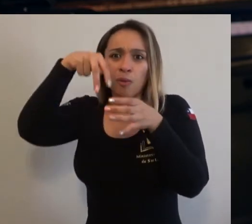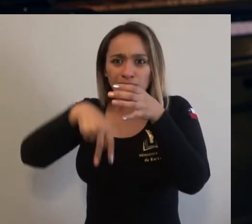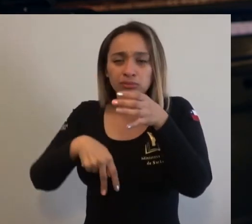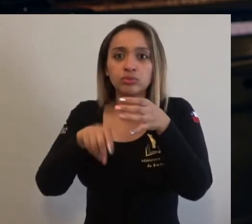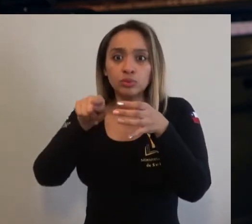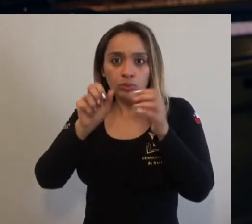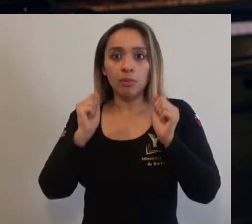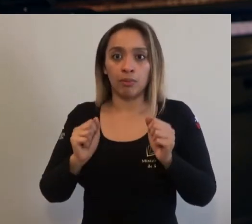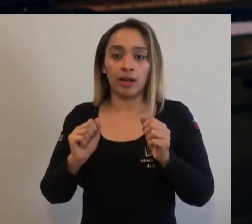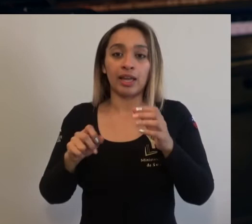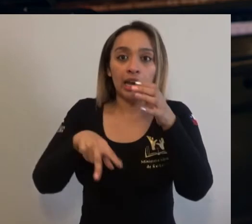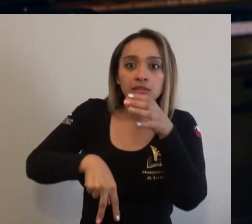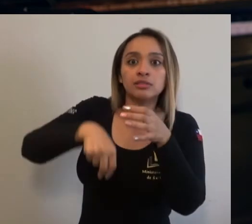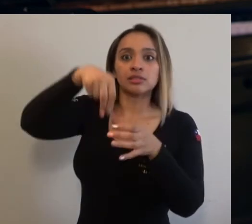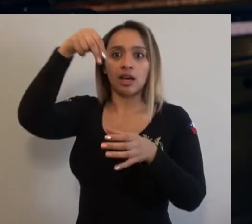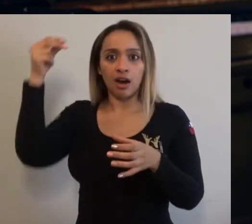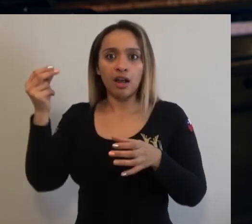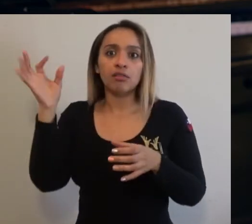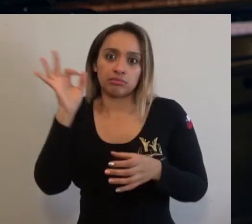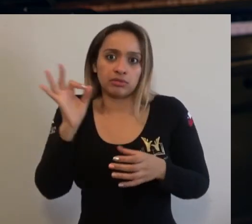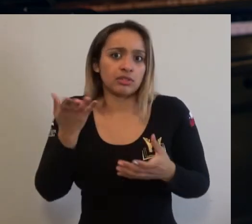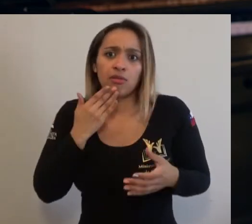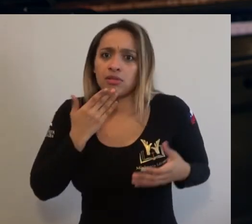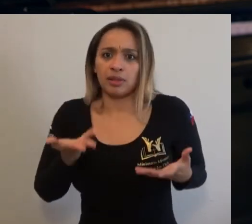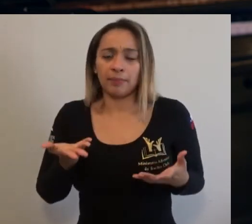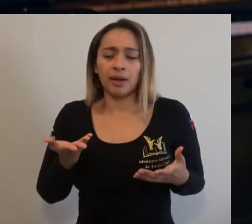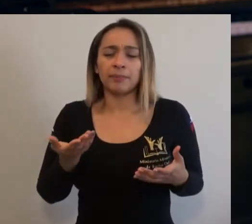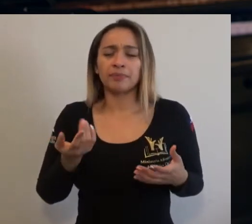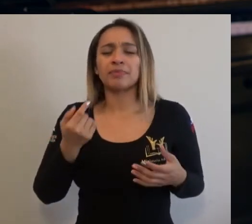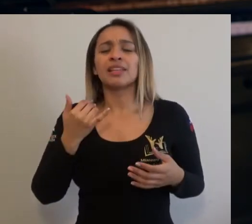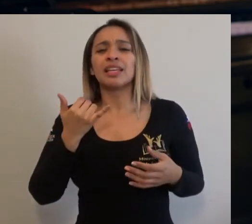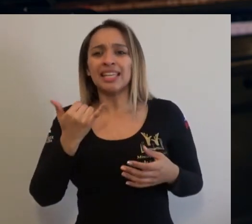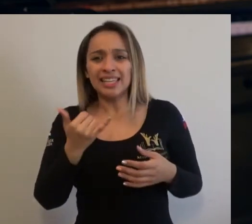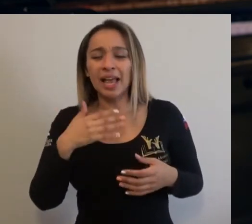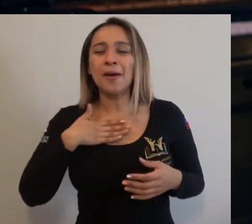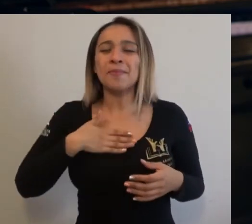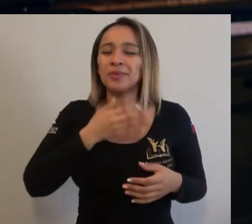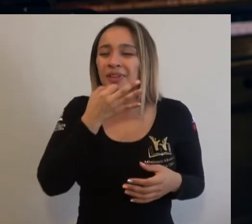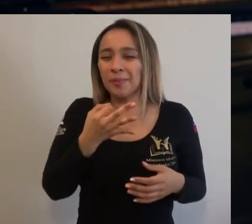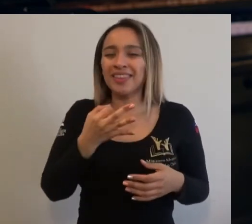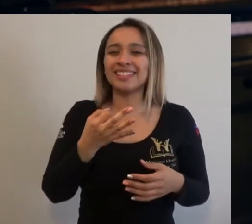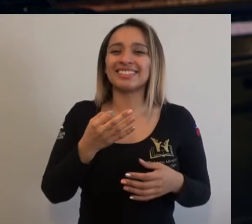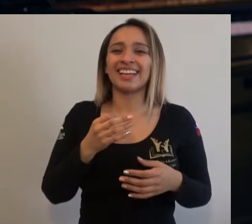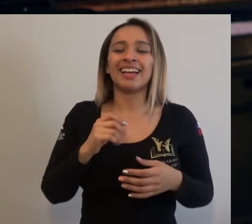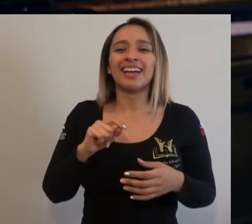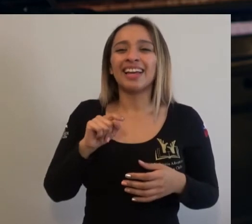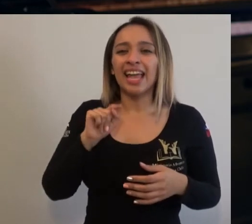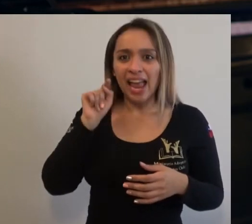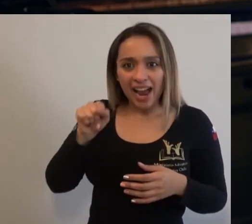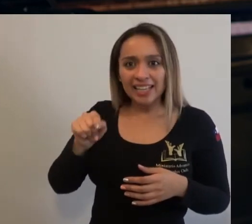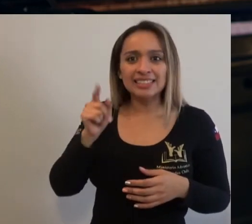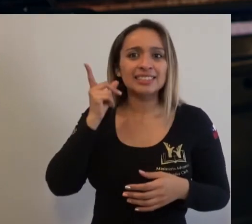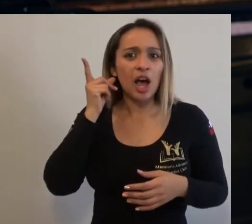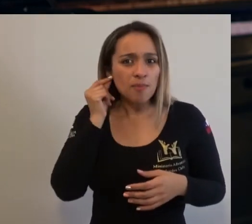a salvarlo. Entonces me gustó mucho cómo les dice: y a esta hija de Abraham, leemos en el versículo 16